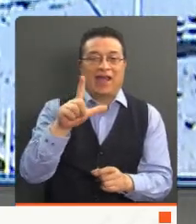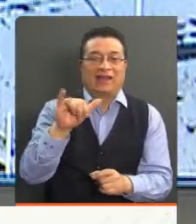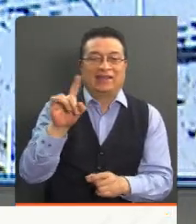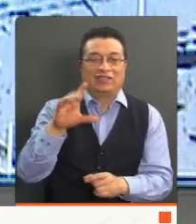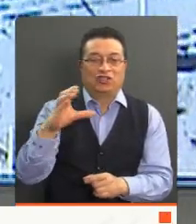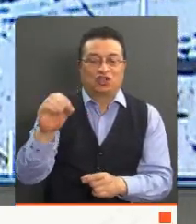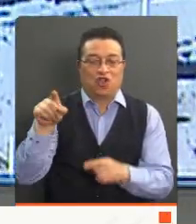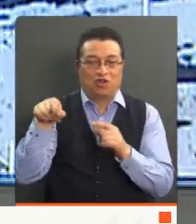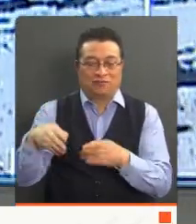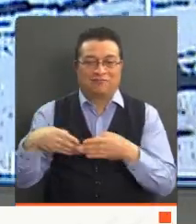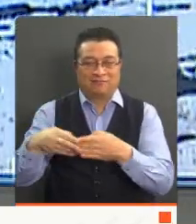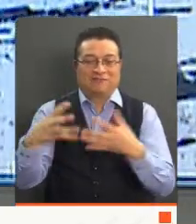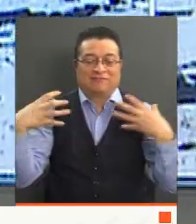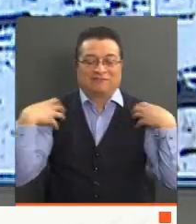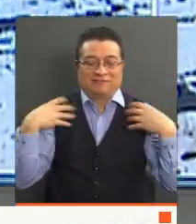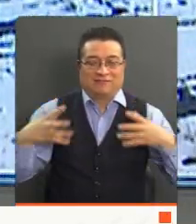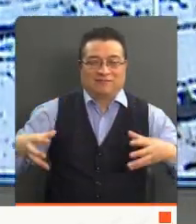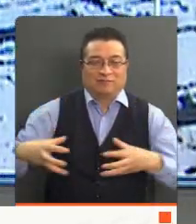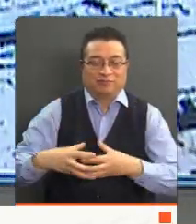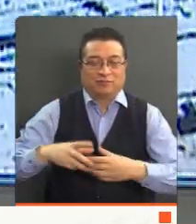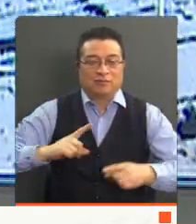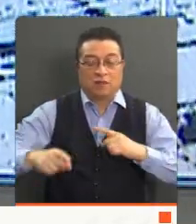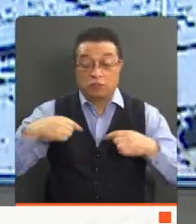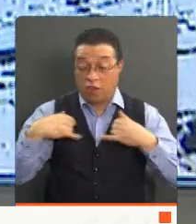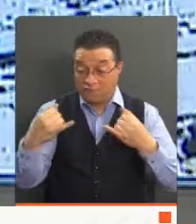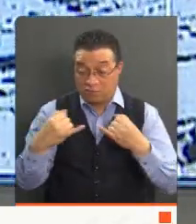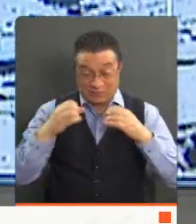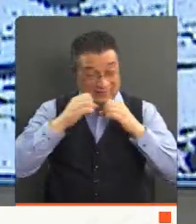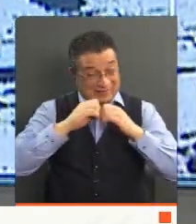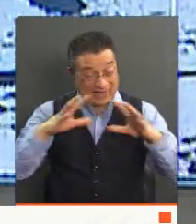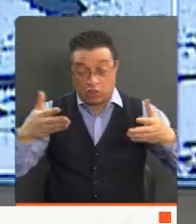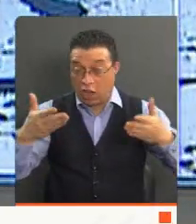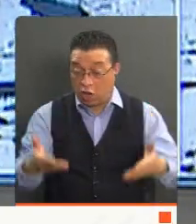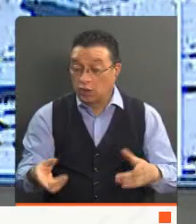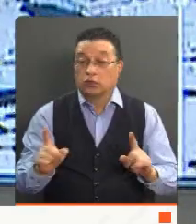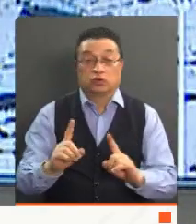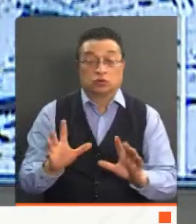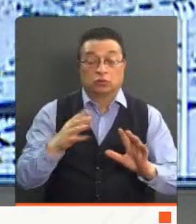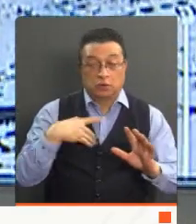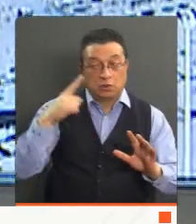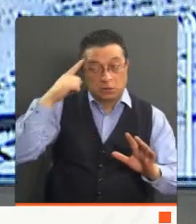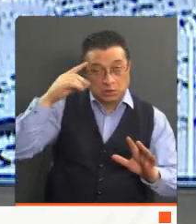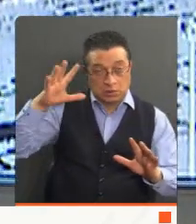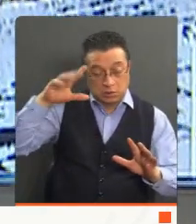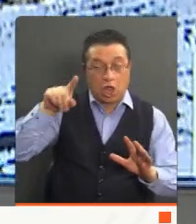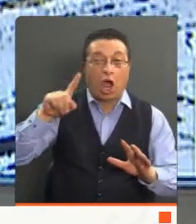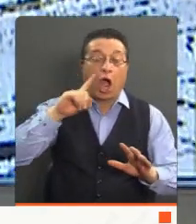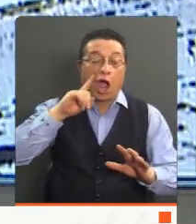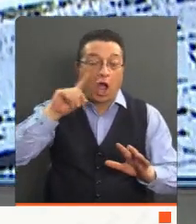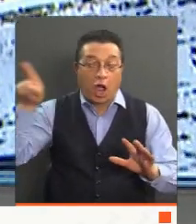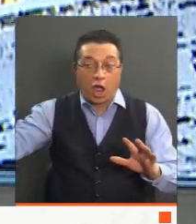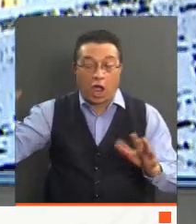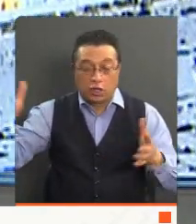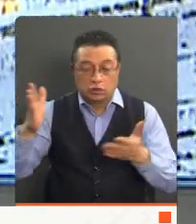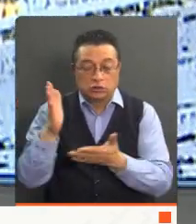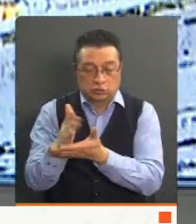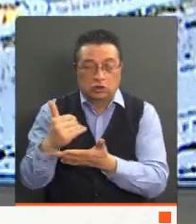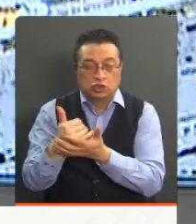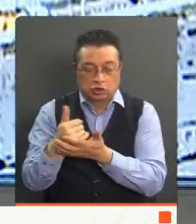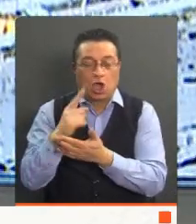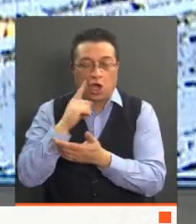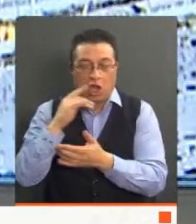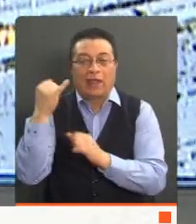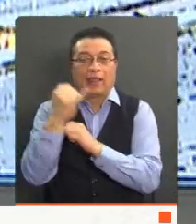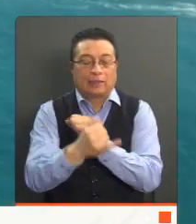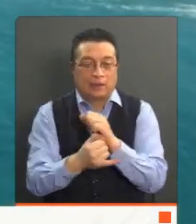perjuicio de aquellos no tenemos información certera en esta investigación que nos haga pensar que existe alguna organización o cartel que se